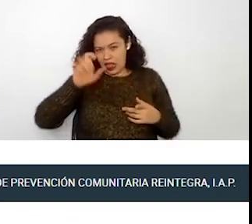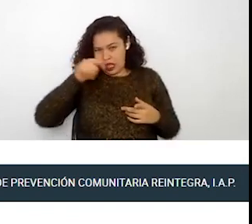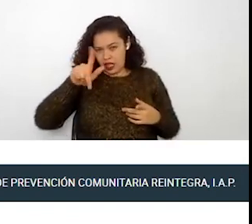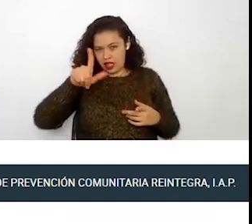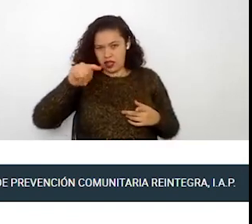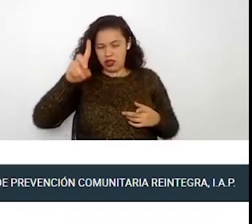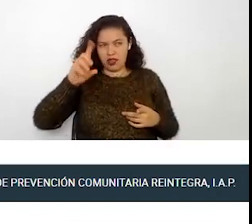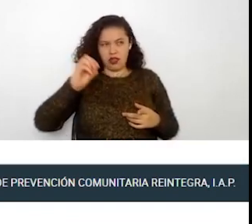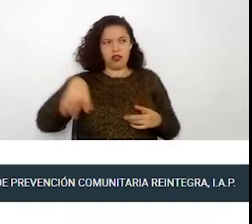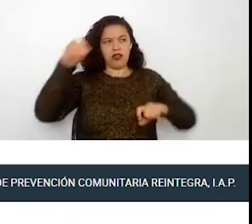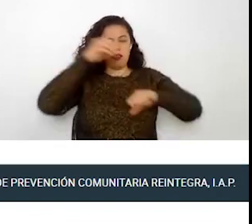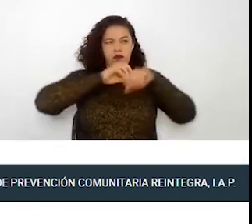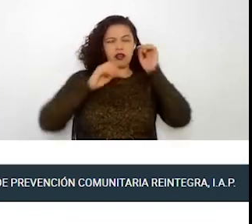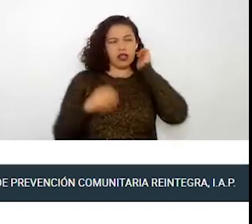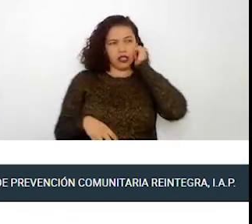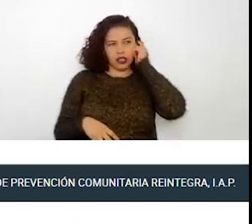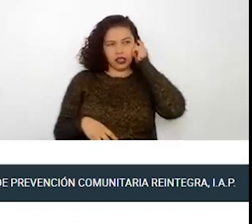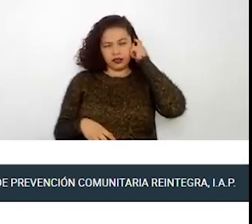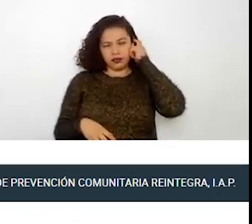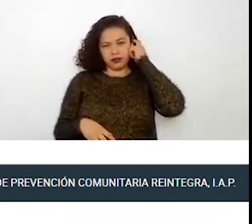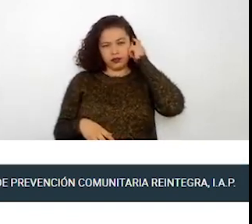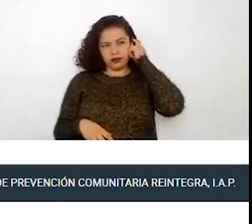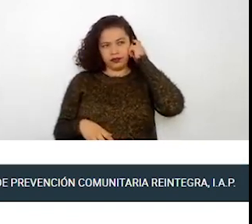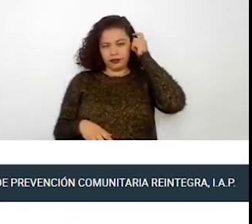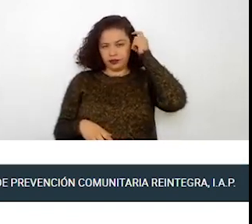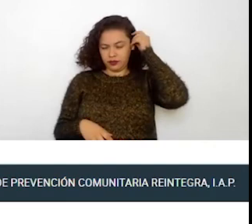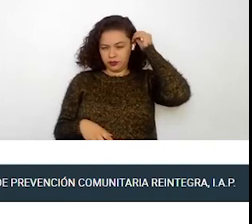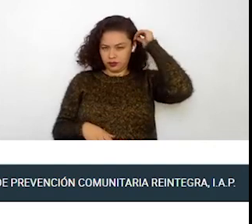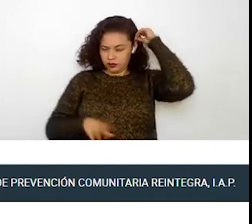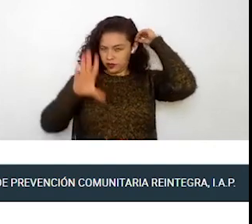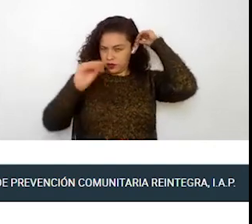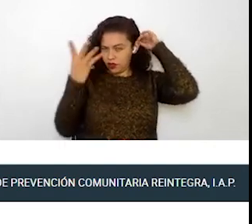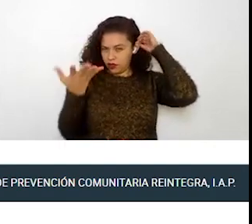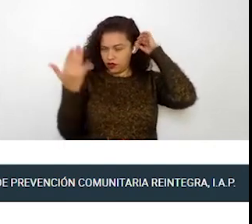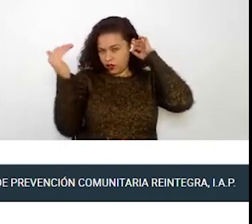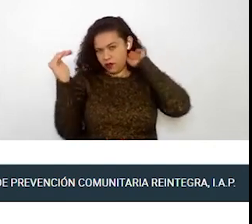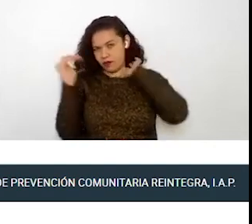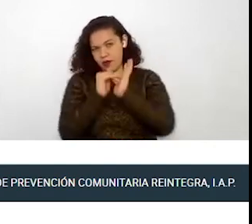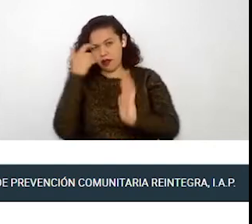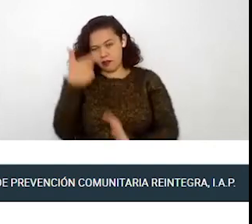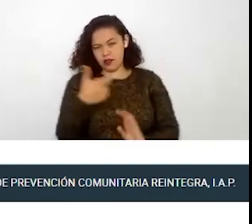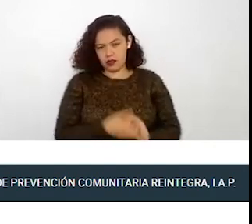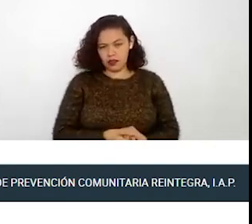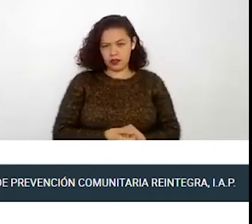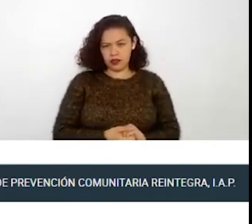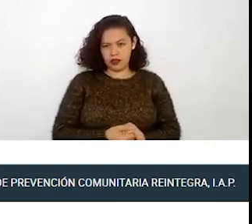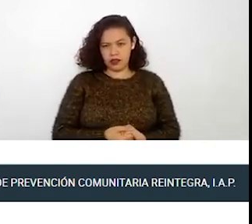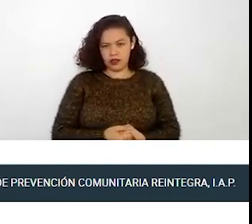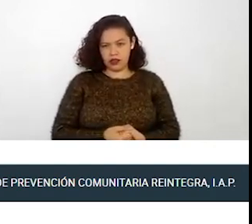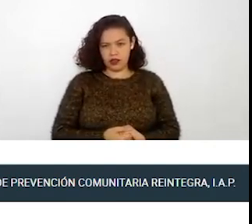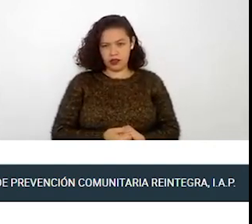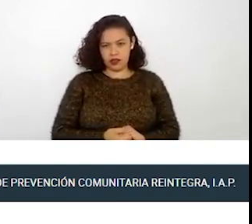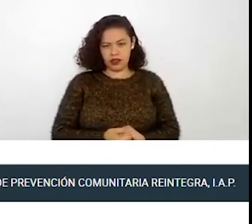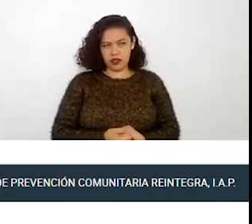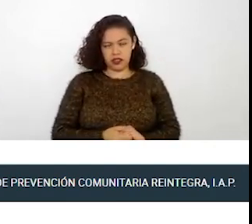lo van a dar me van a dar 94 mil pesos porque dijo el El